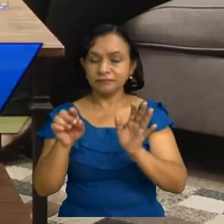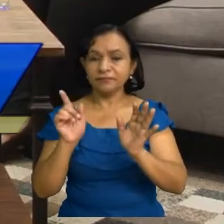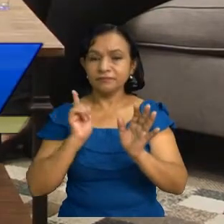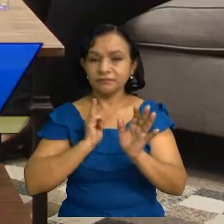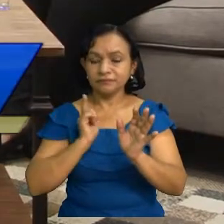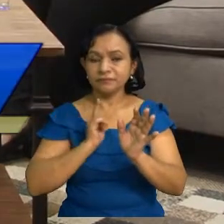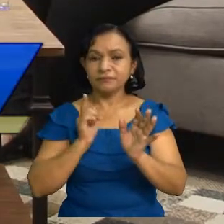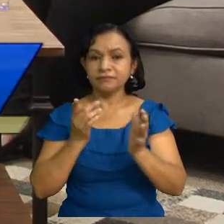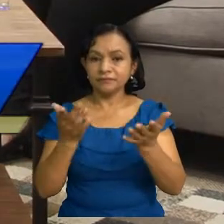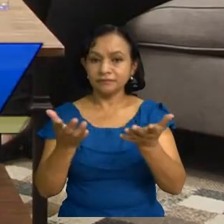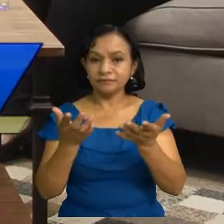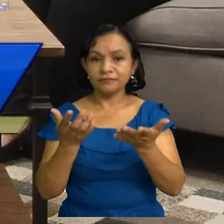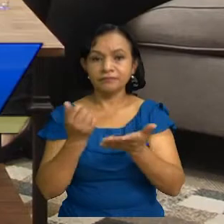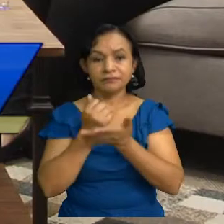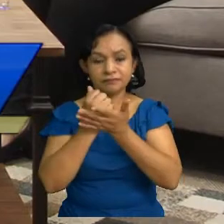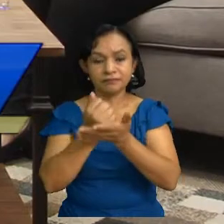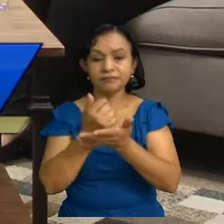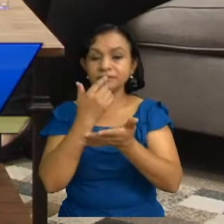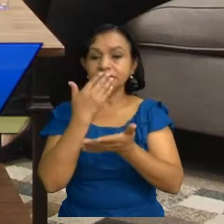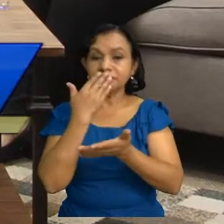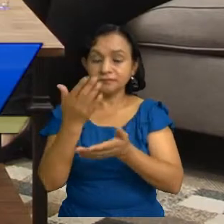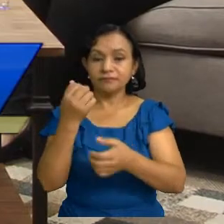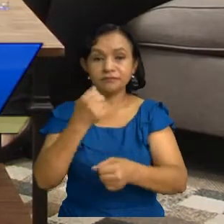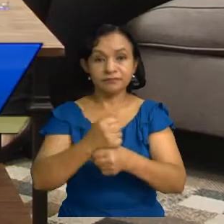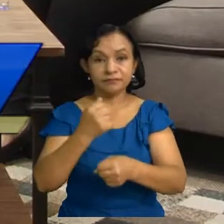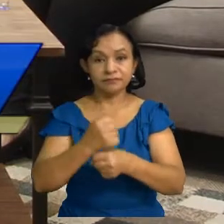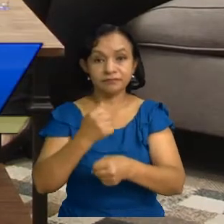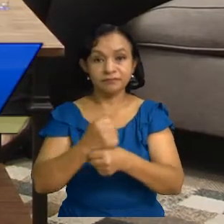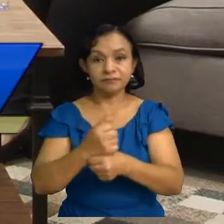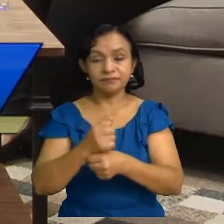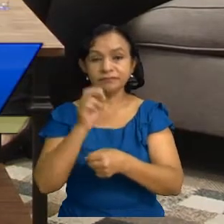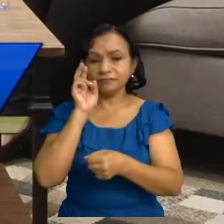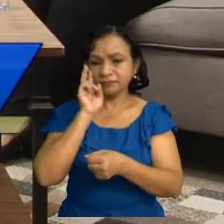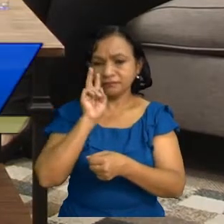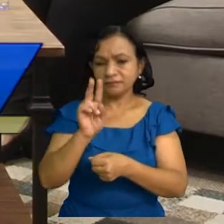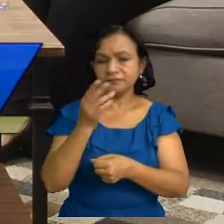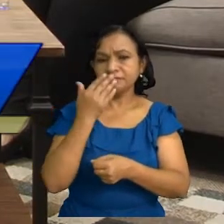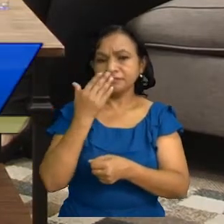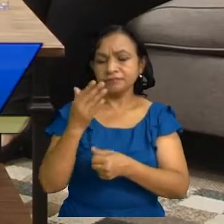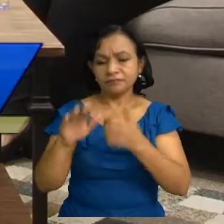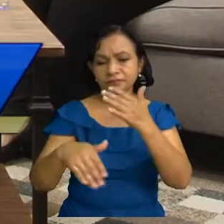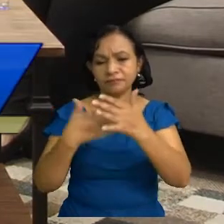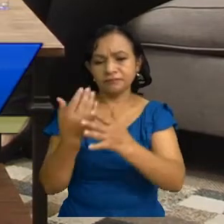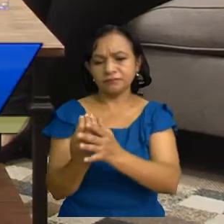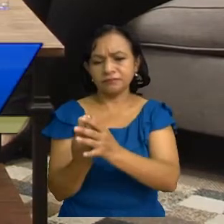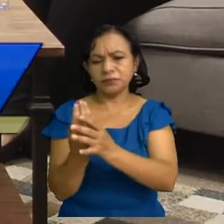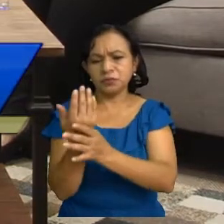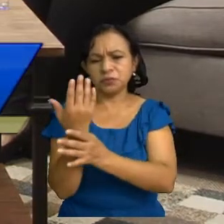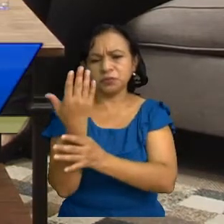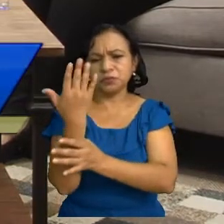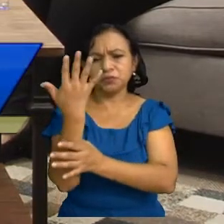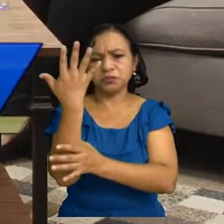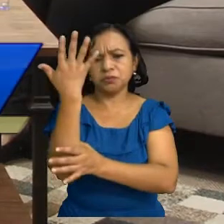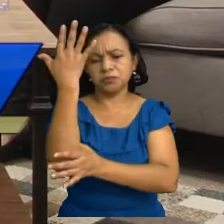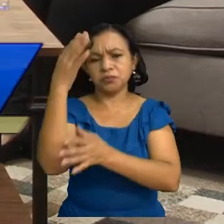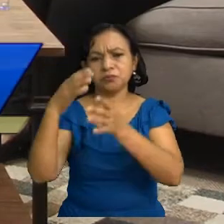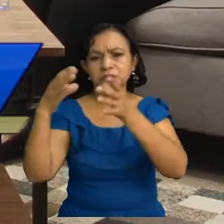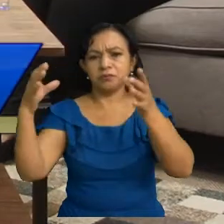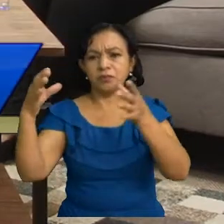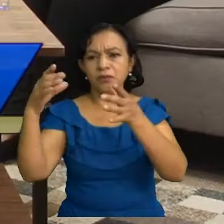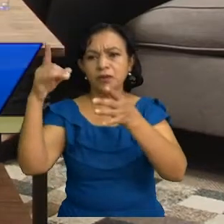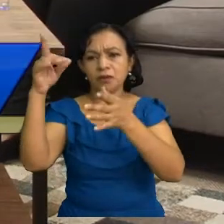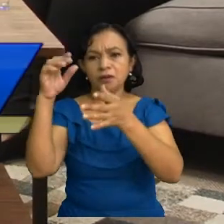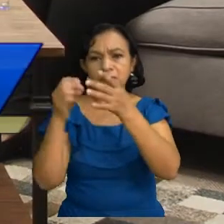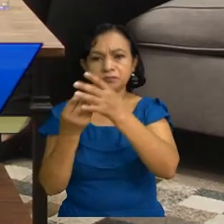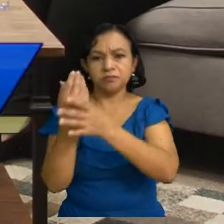apuntamos y es ahí donde está el éxito y que lo mira rentable porque en el tiempo después y él ya puede aprovecharlo porque el